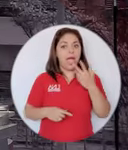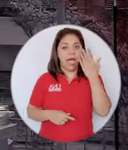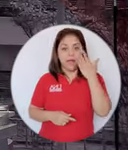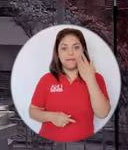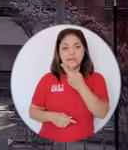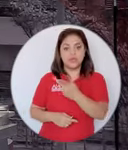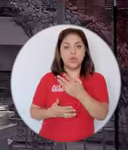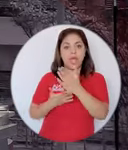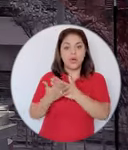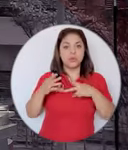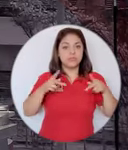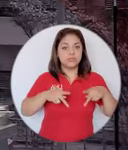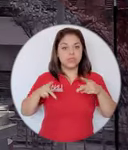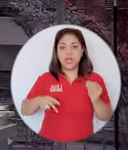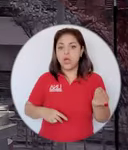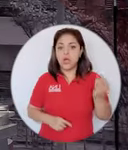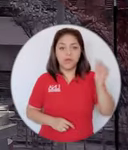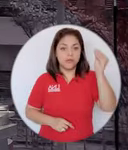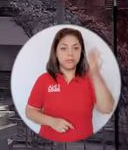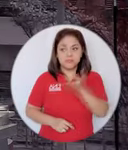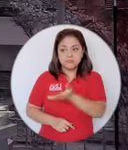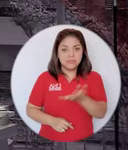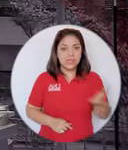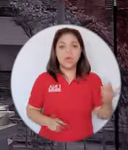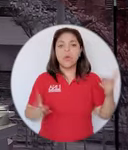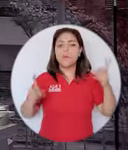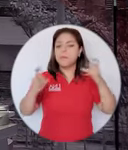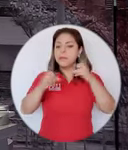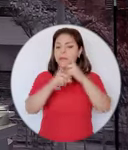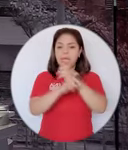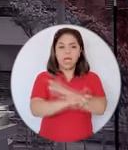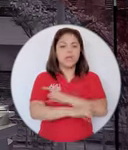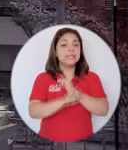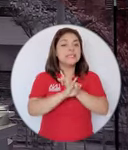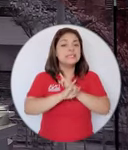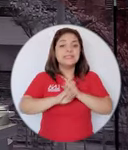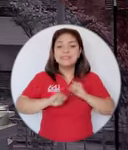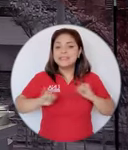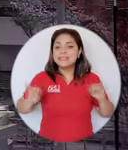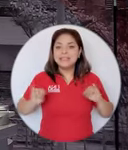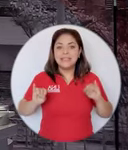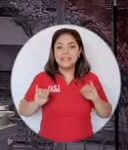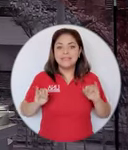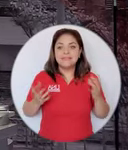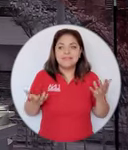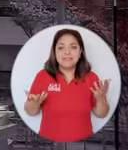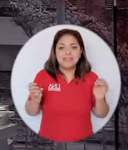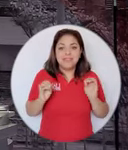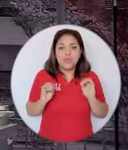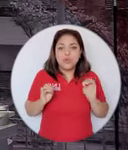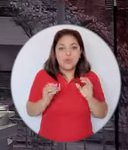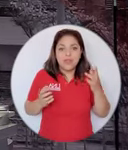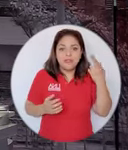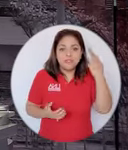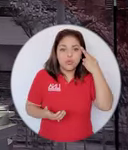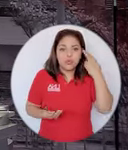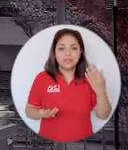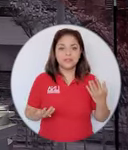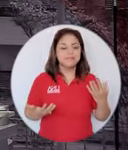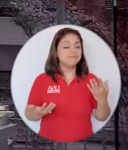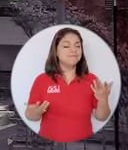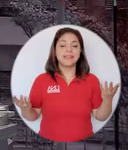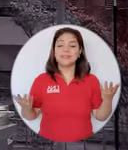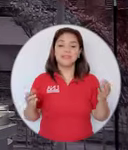casos de personas que se han complicado sin causa aparente. Correcto. O sea, no, nadie puede estar exento de sacarse la rifa,